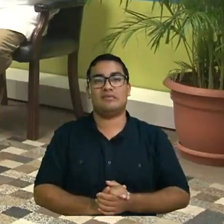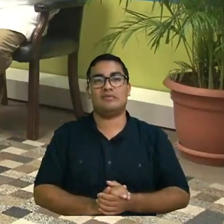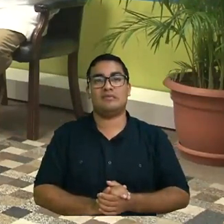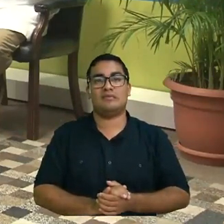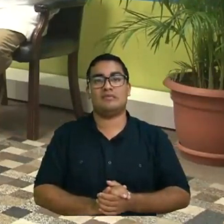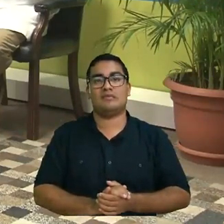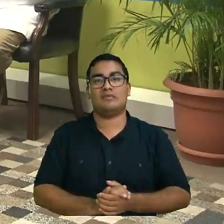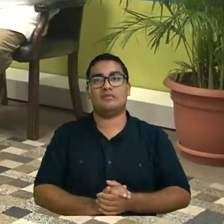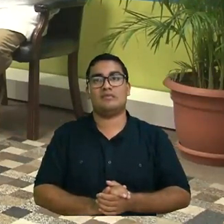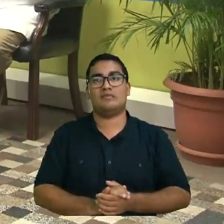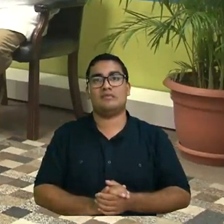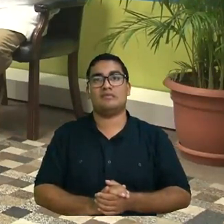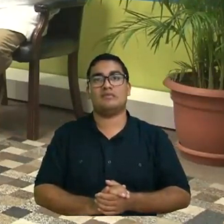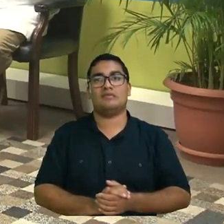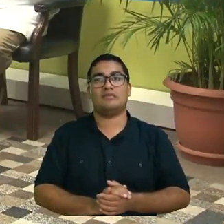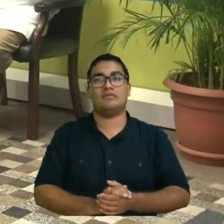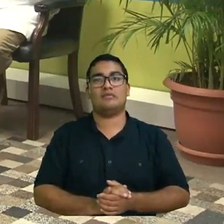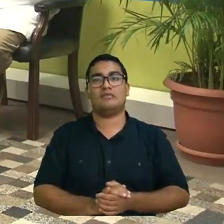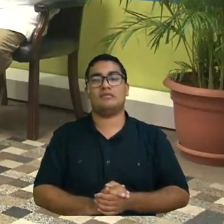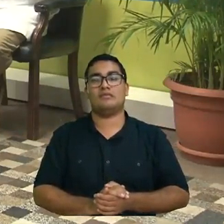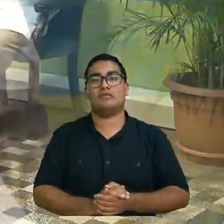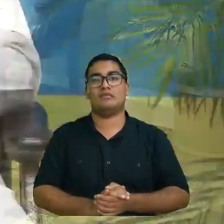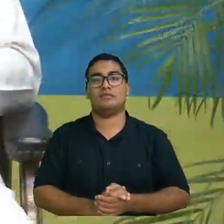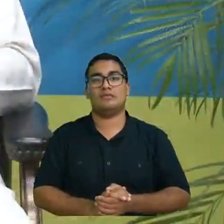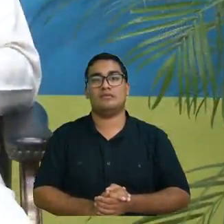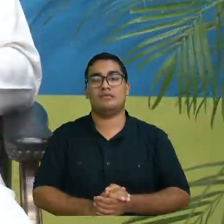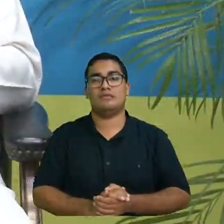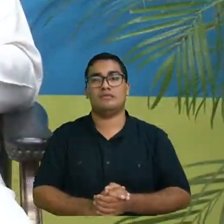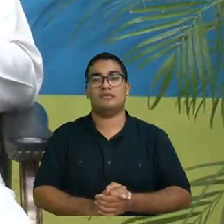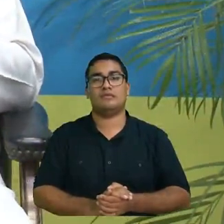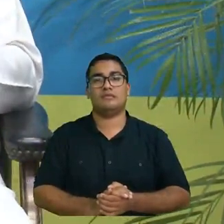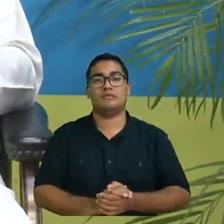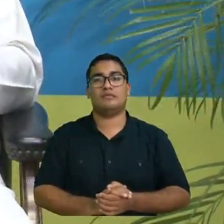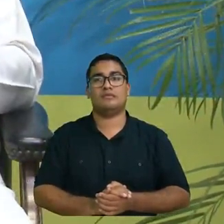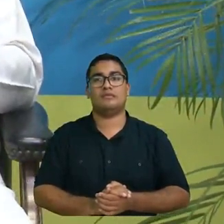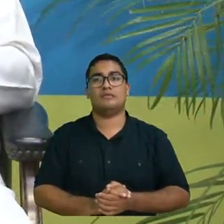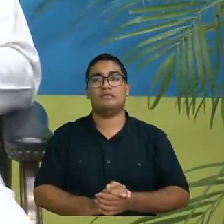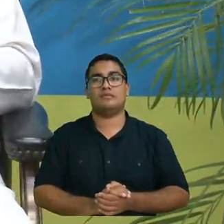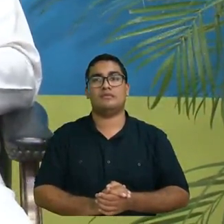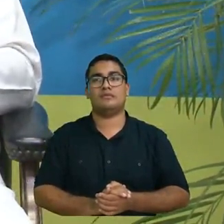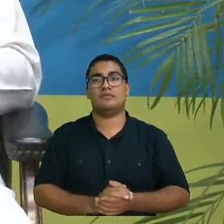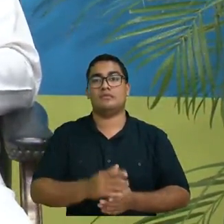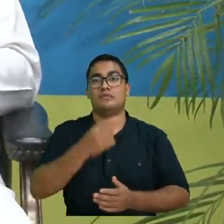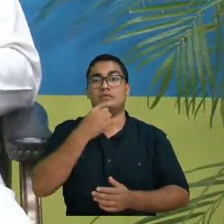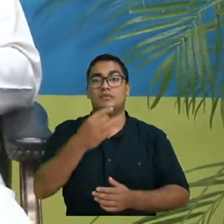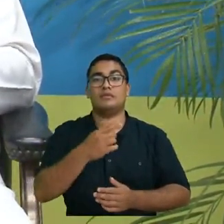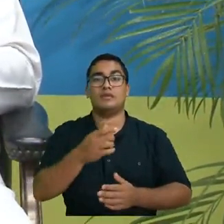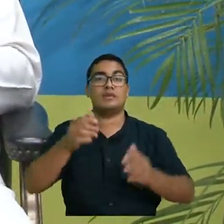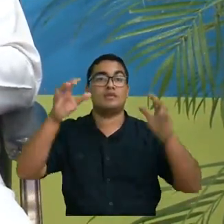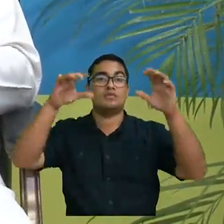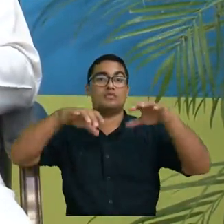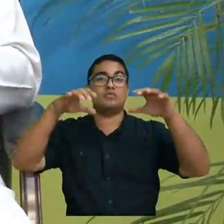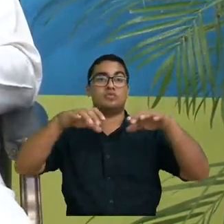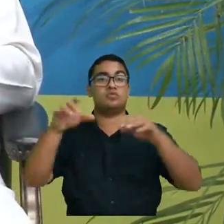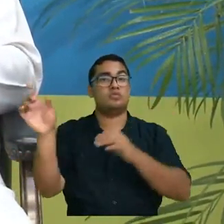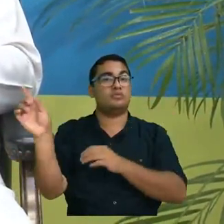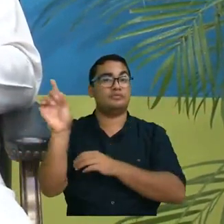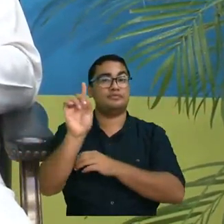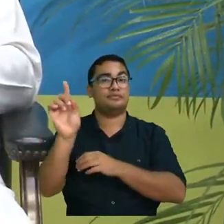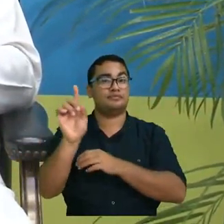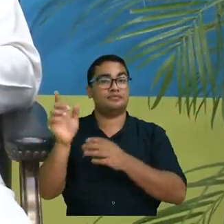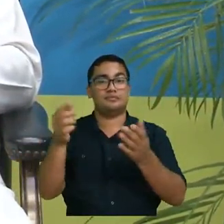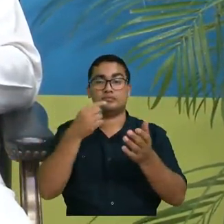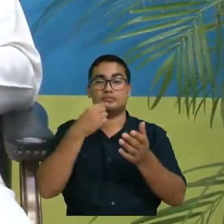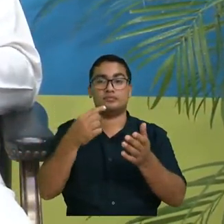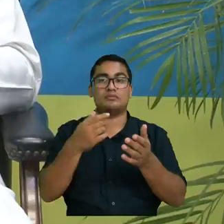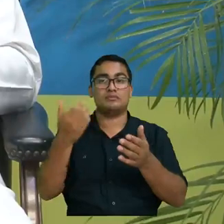de polvo, basura. Así es. Es que con la medida de que no se mojen con las aguas de lluvia, prevenimos varias enfermedades.